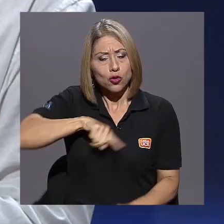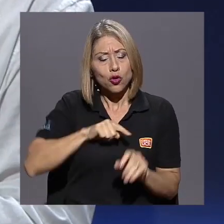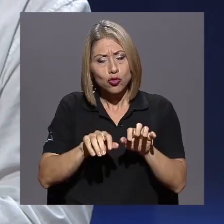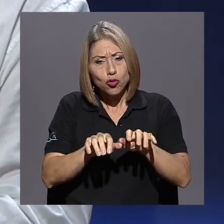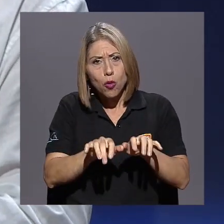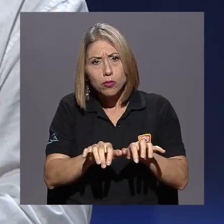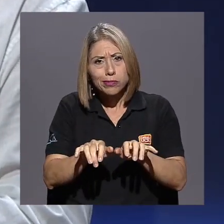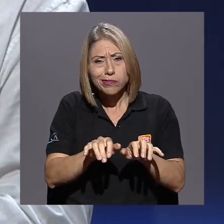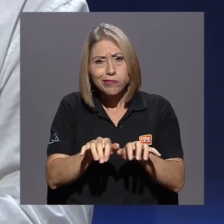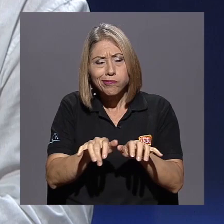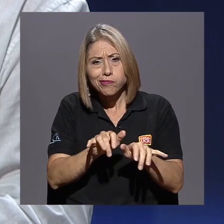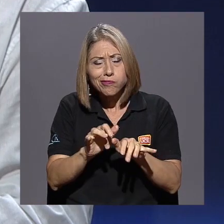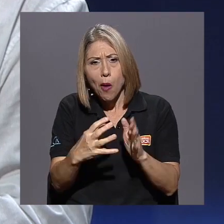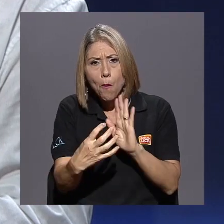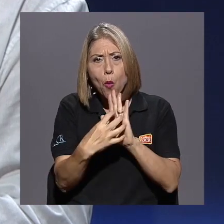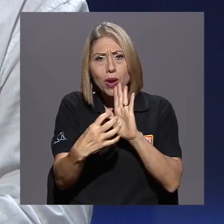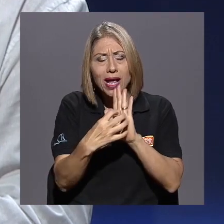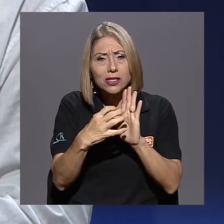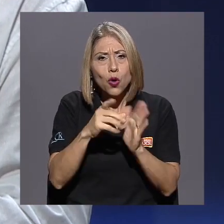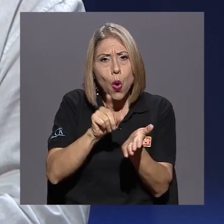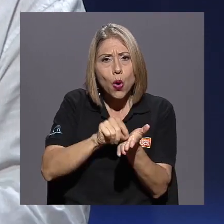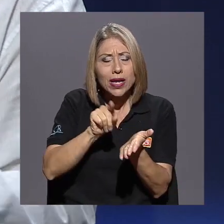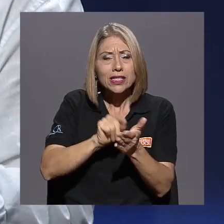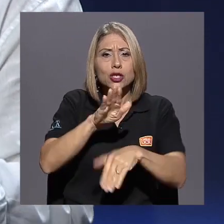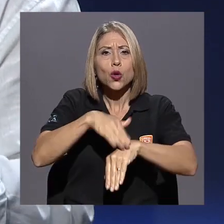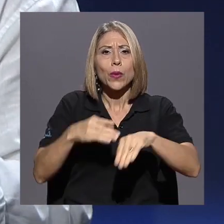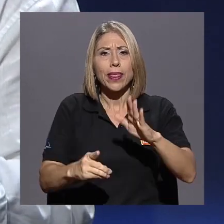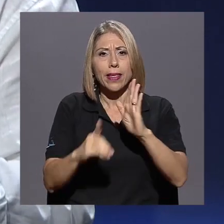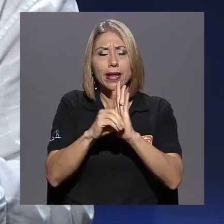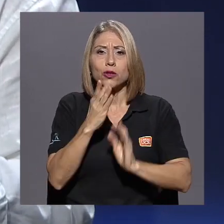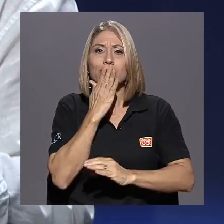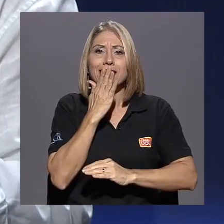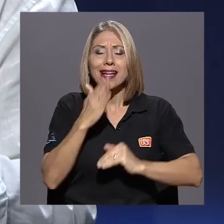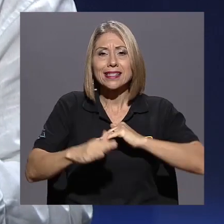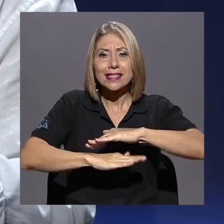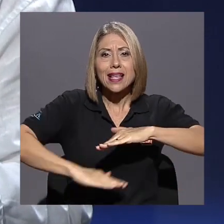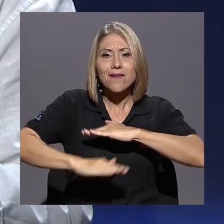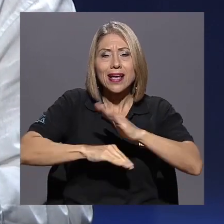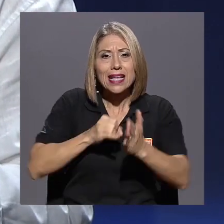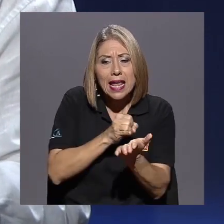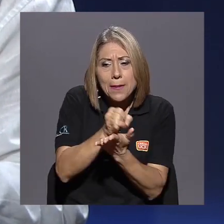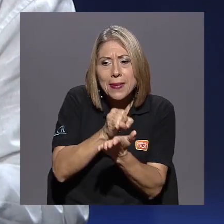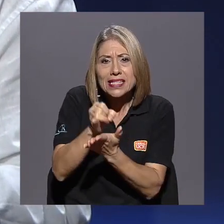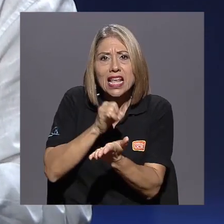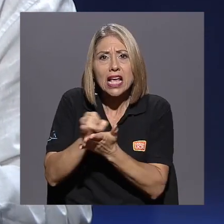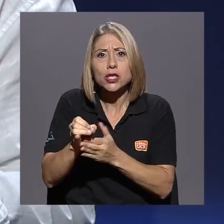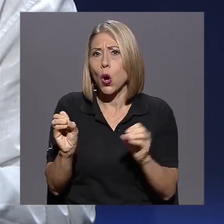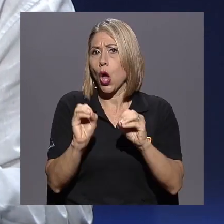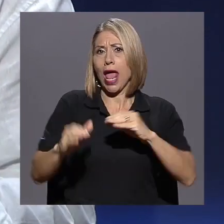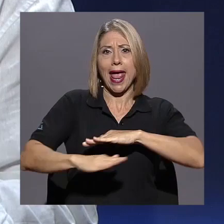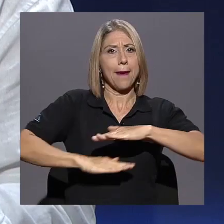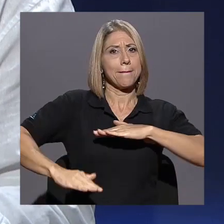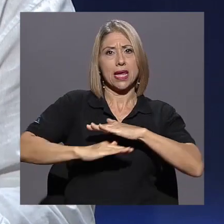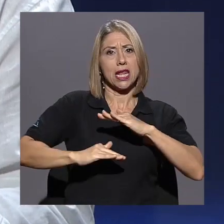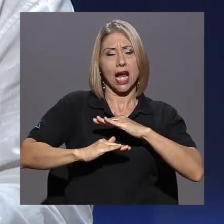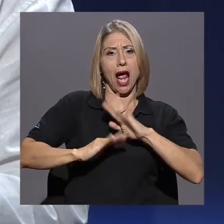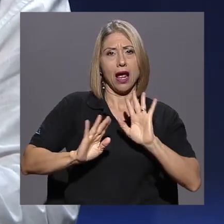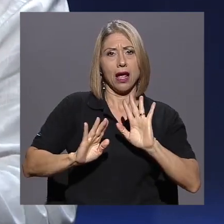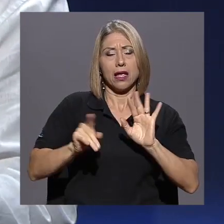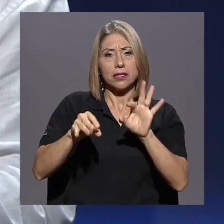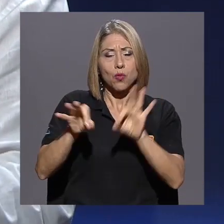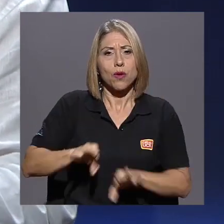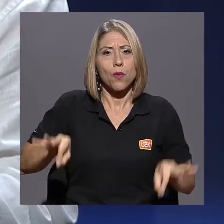que hemos hecho acerca de hechos indígenas se basan sustancialmente en investigación empírica esto es muy importante para nosotros